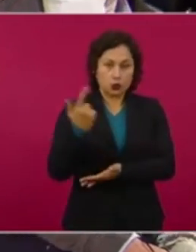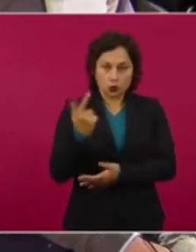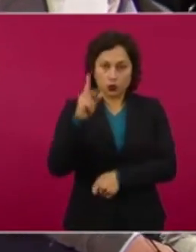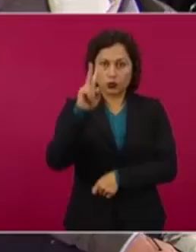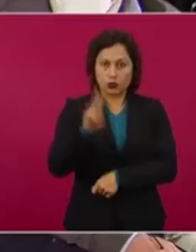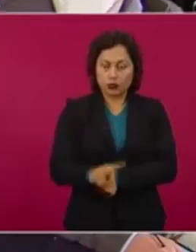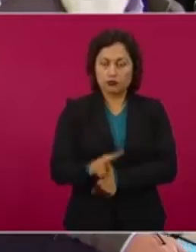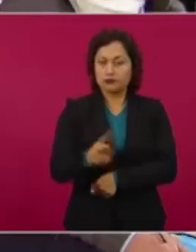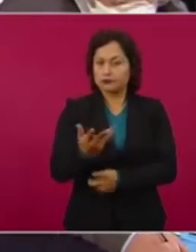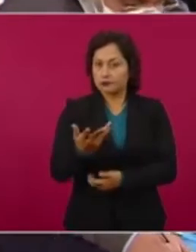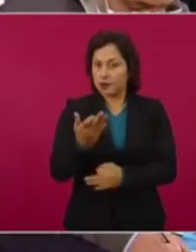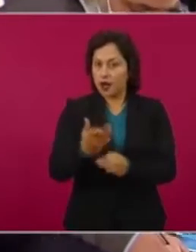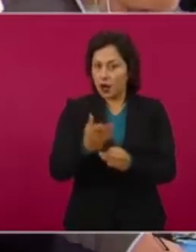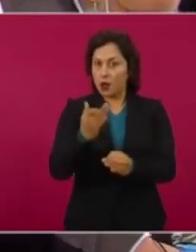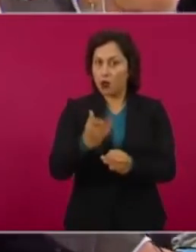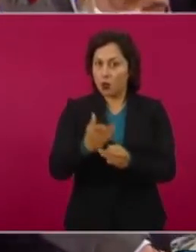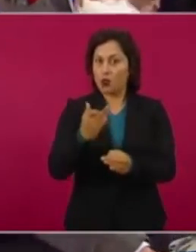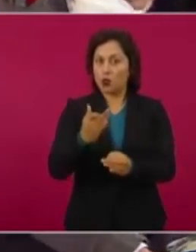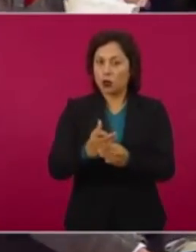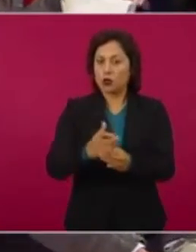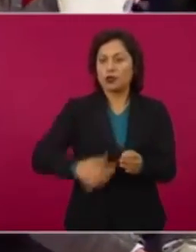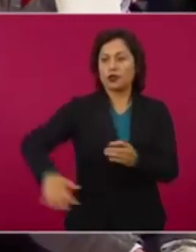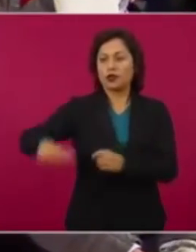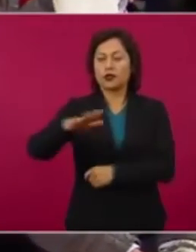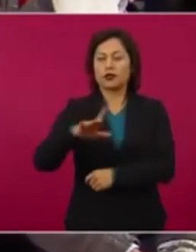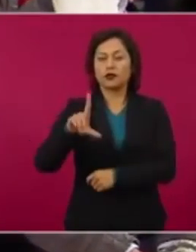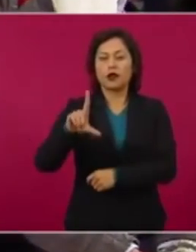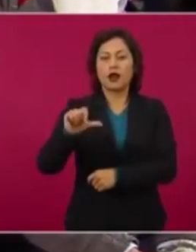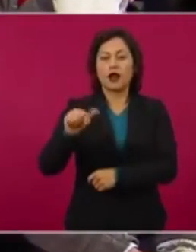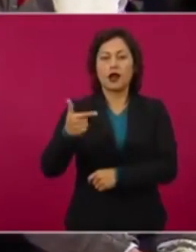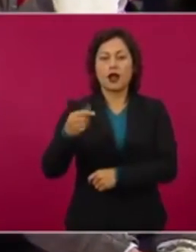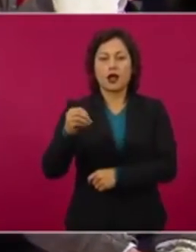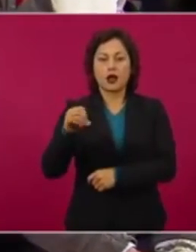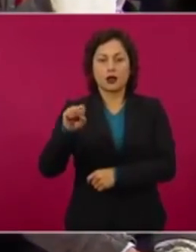viviendo en Lagos de Moreno.